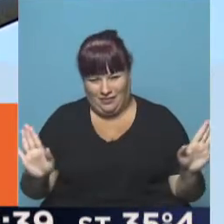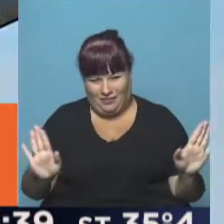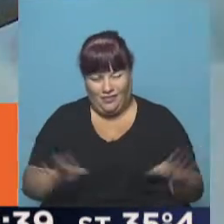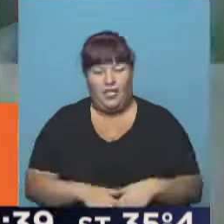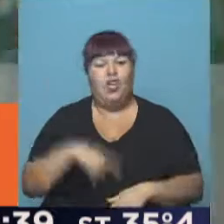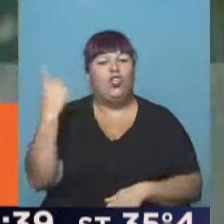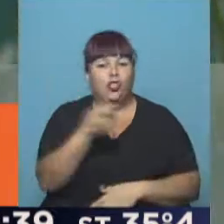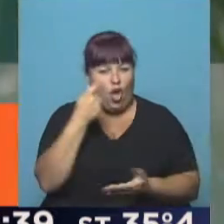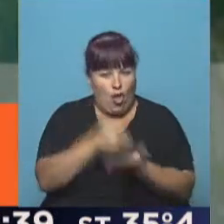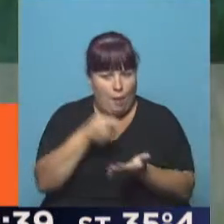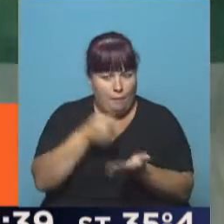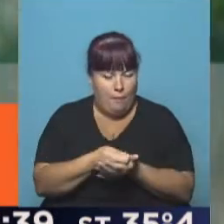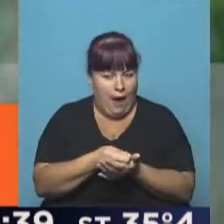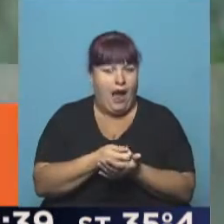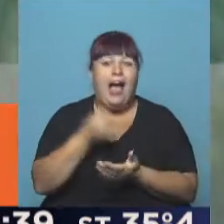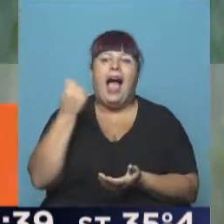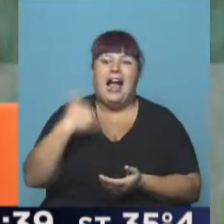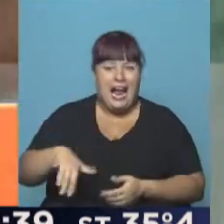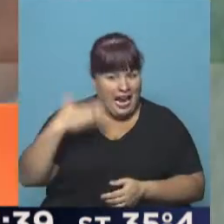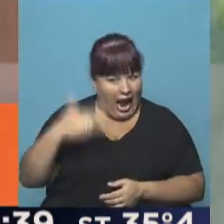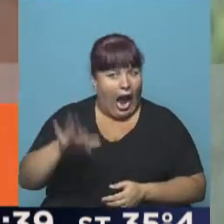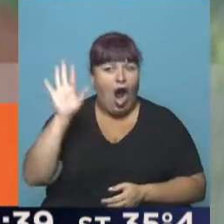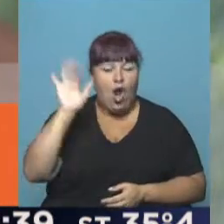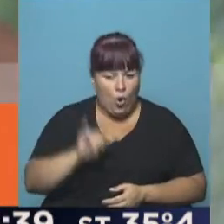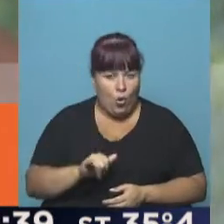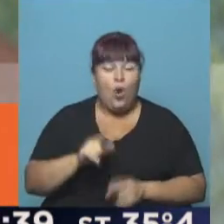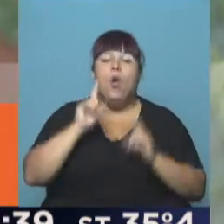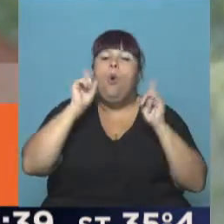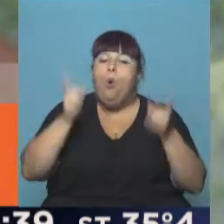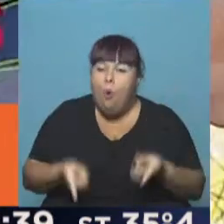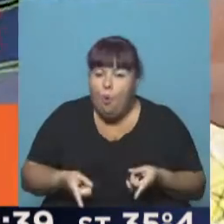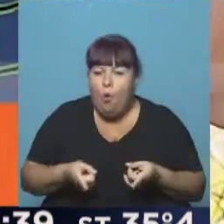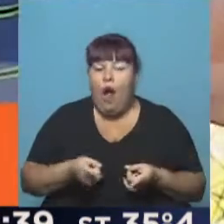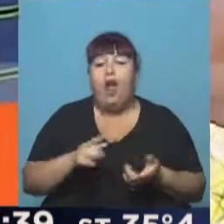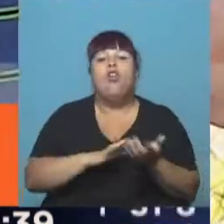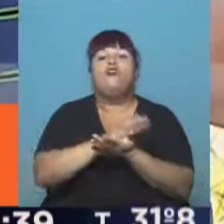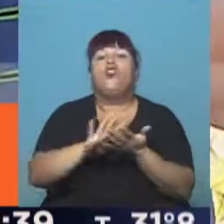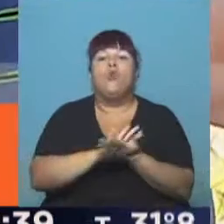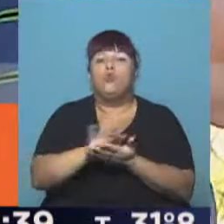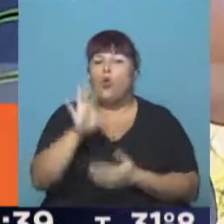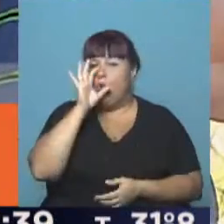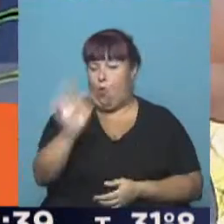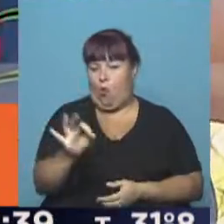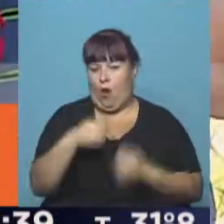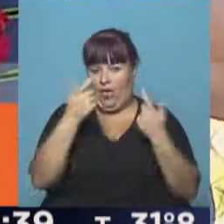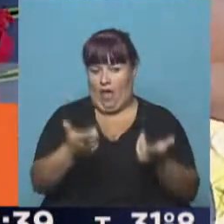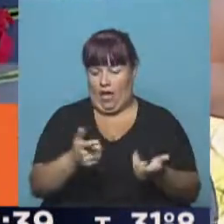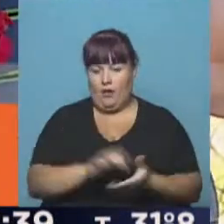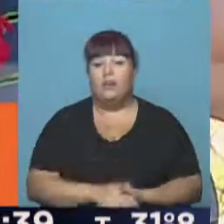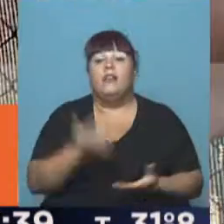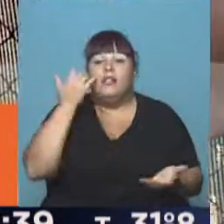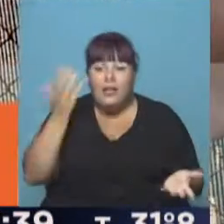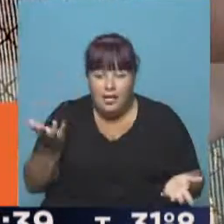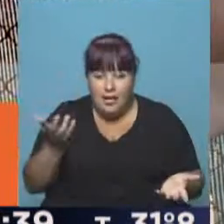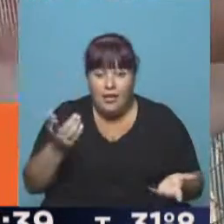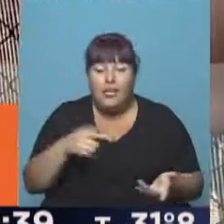Todos pagan las abultadas boletas de Sur, sin embargo, las soluciones no aparecen. ¿Y? No